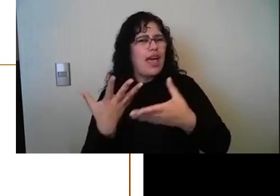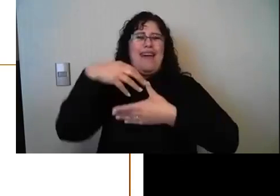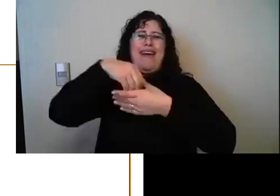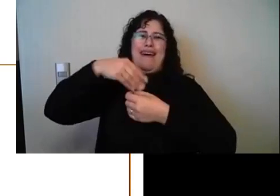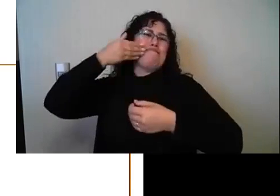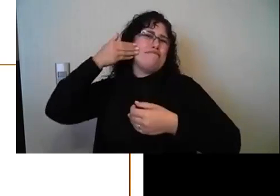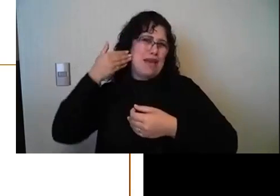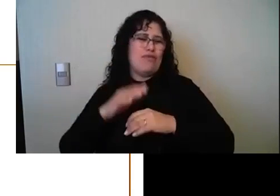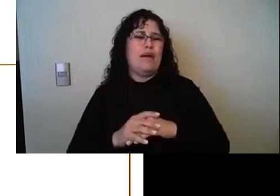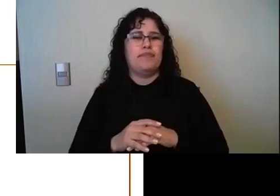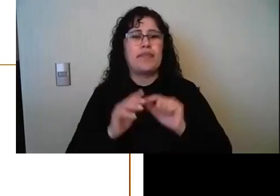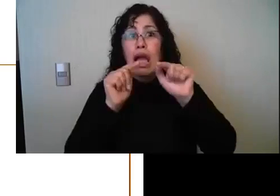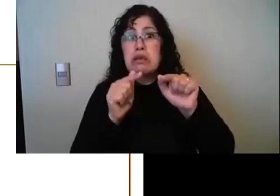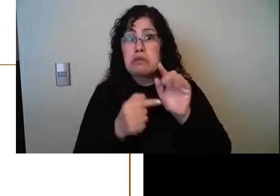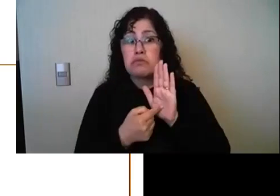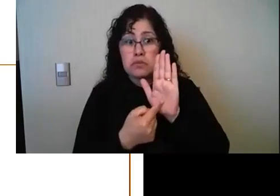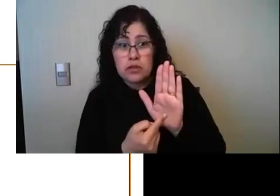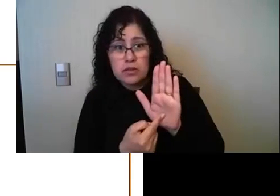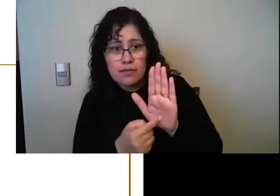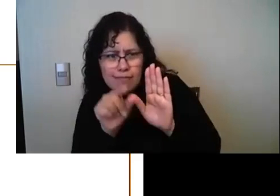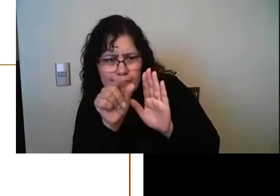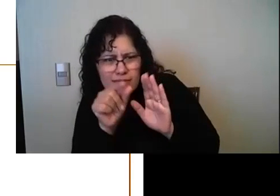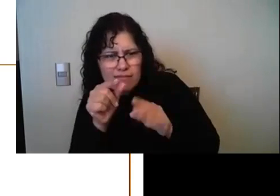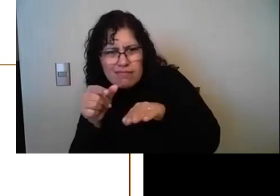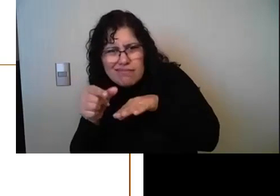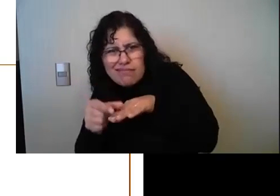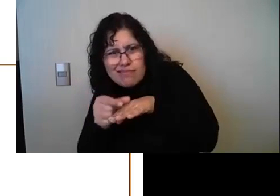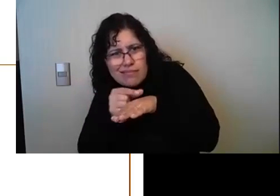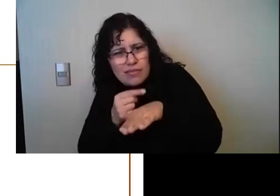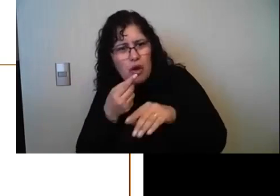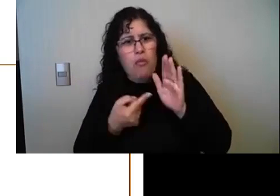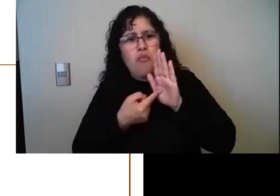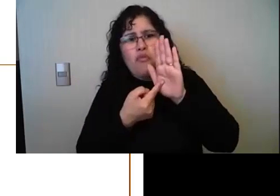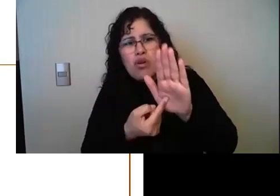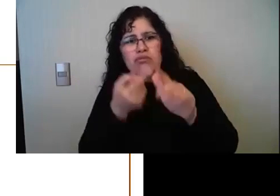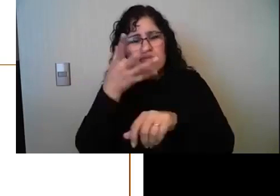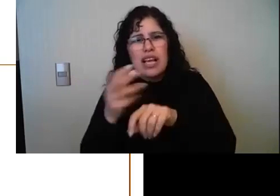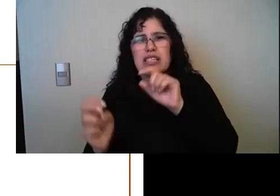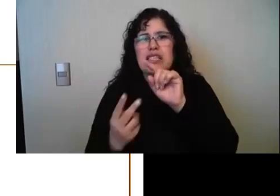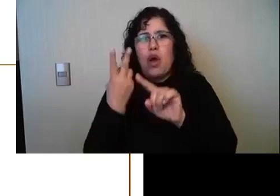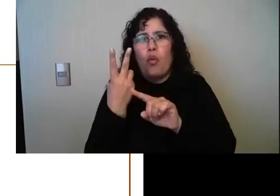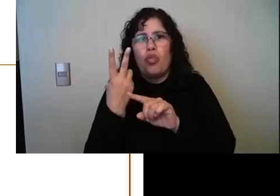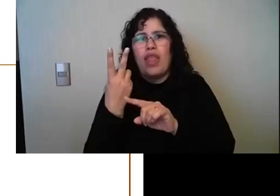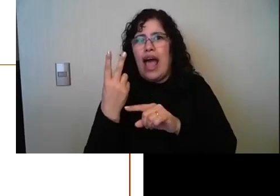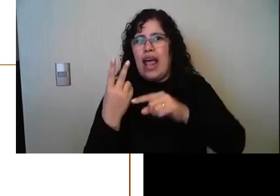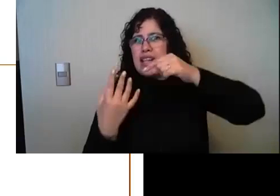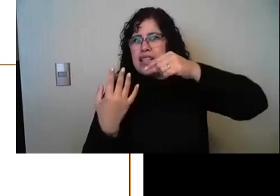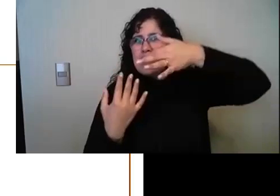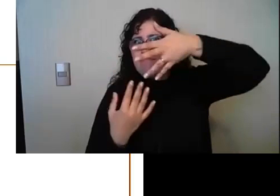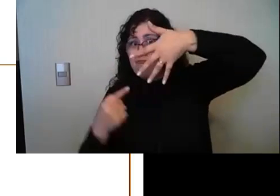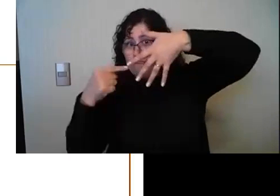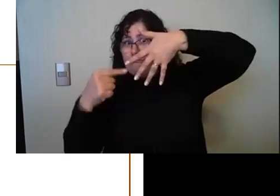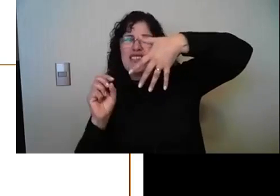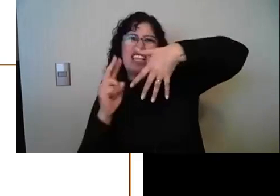Aquí nos está indicando que estaría nuestra segunda neurona de esta vía, y luego esta segunda neurona emite